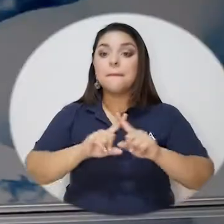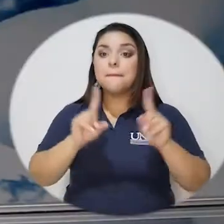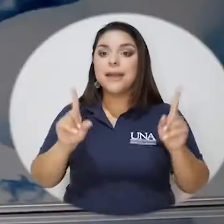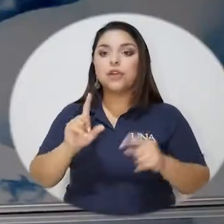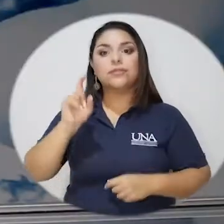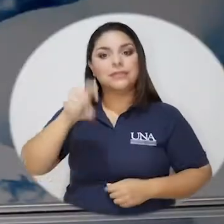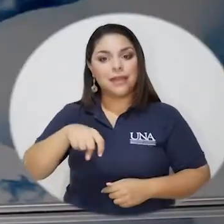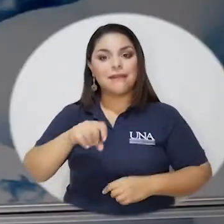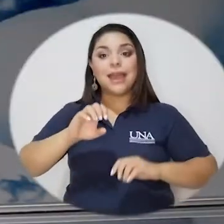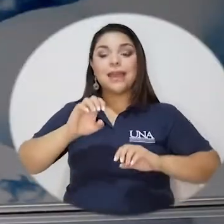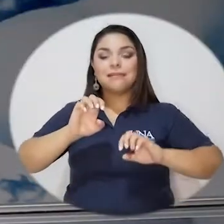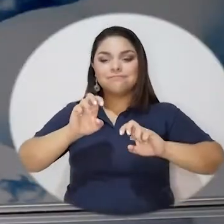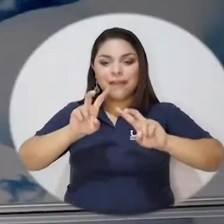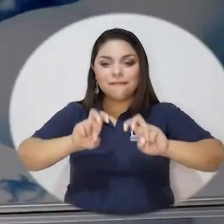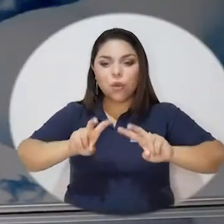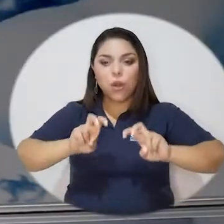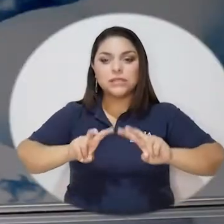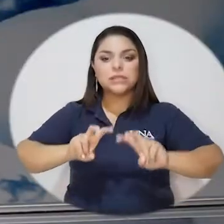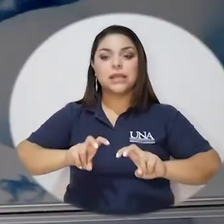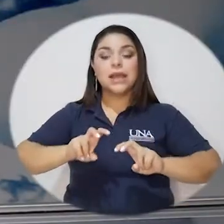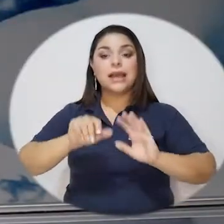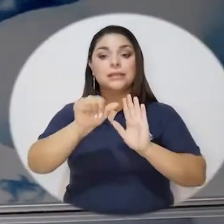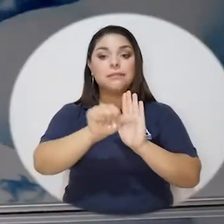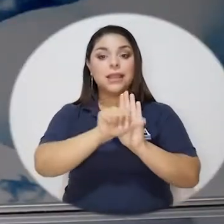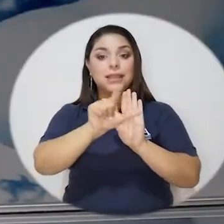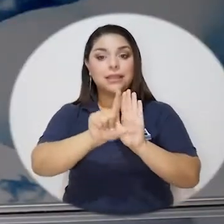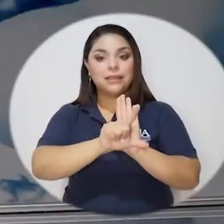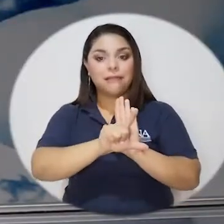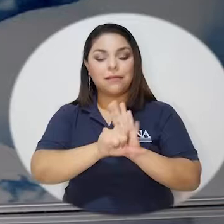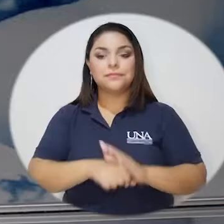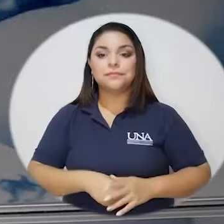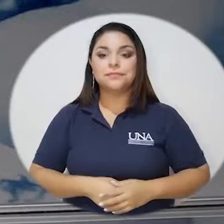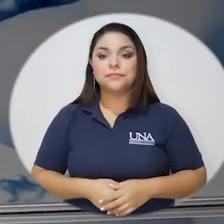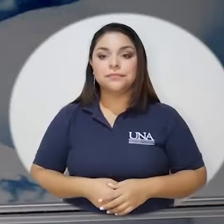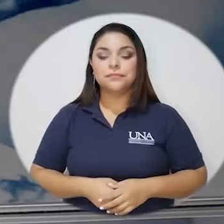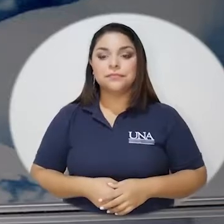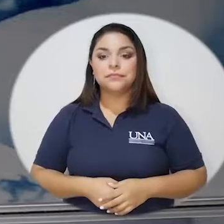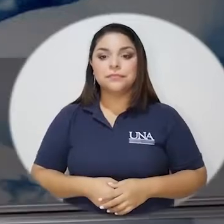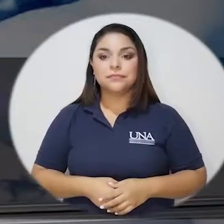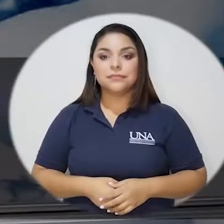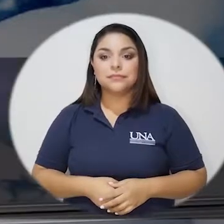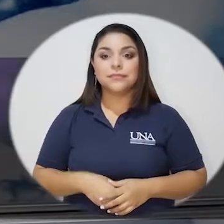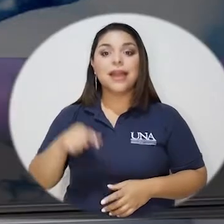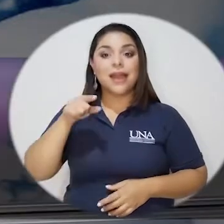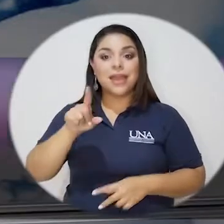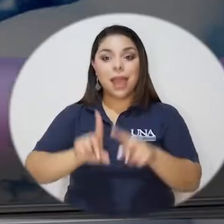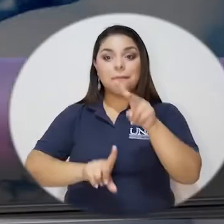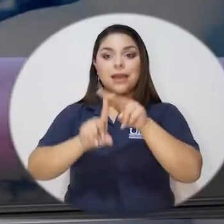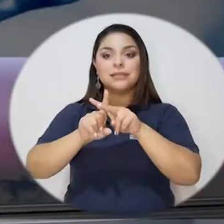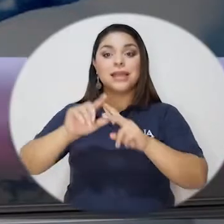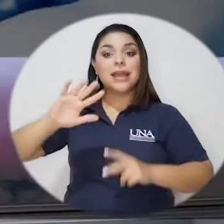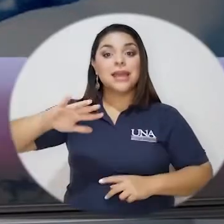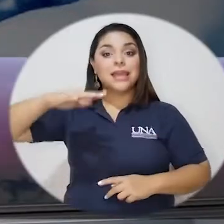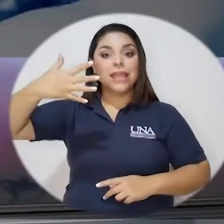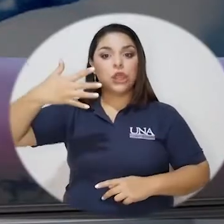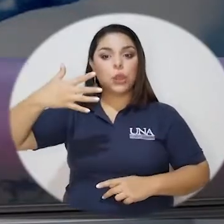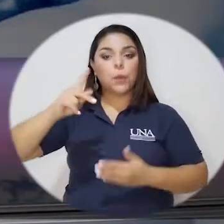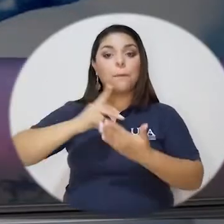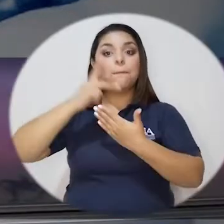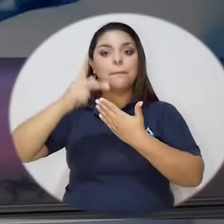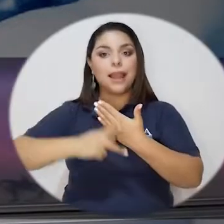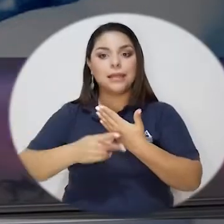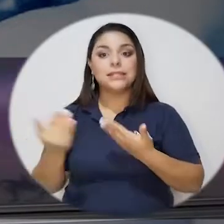pero que tiene que evaluarse en la Asamblea Legislativa, pues delinea un quinto